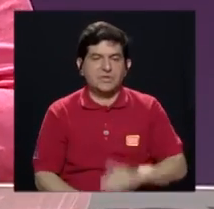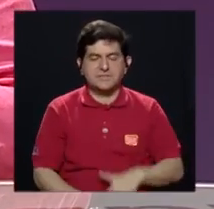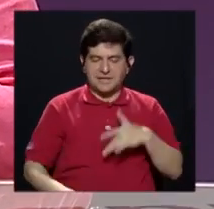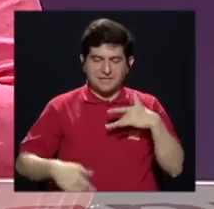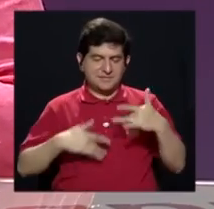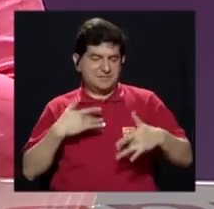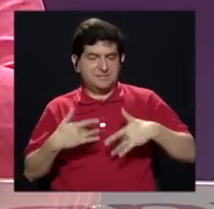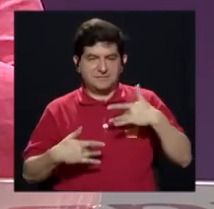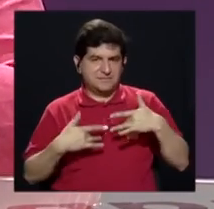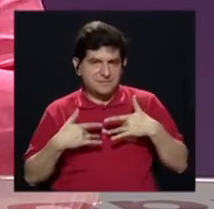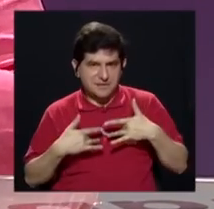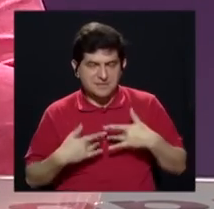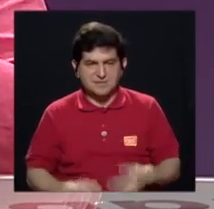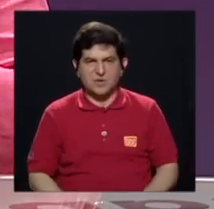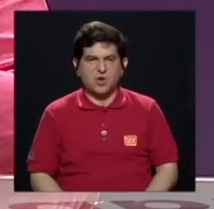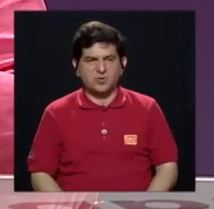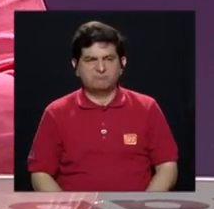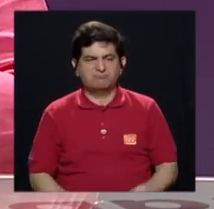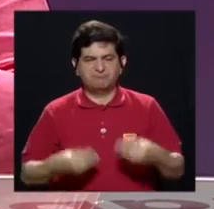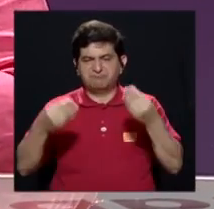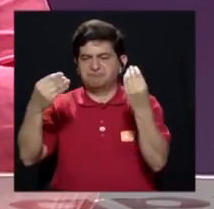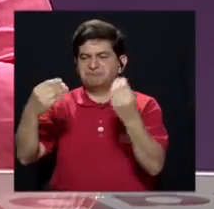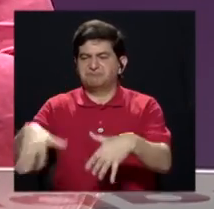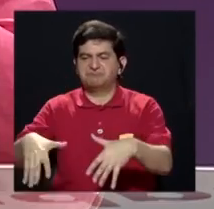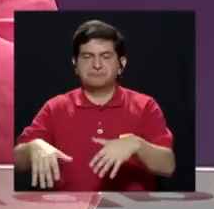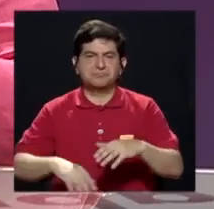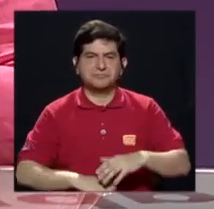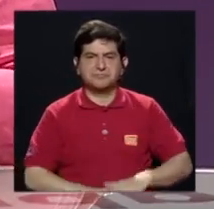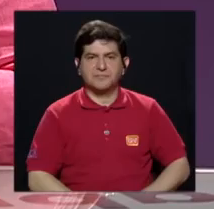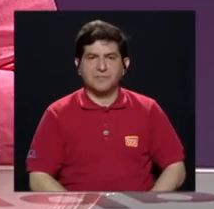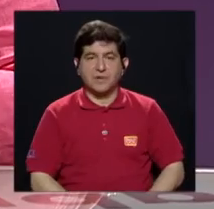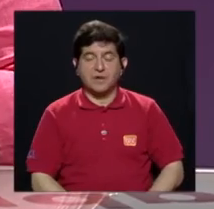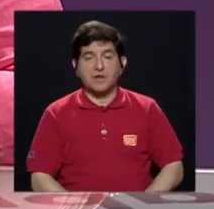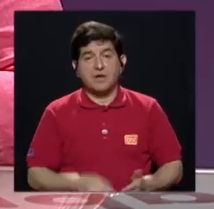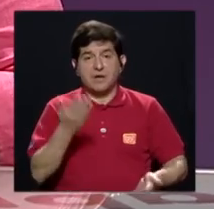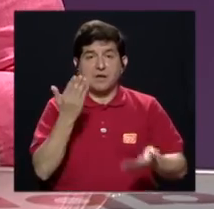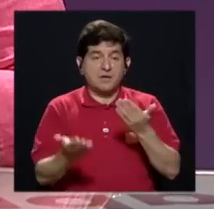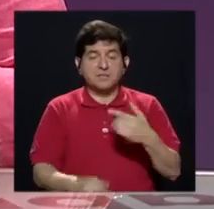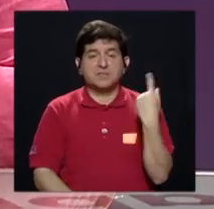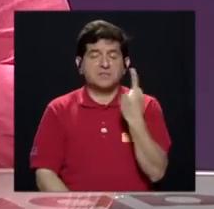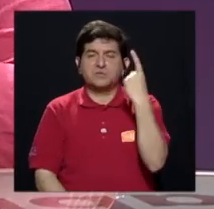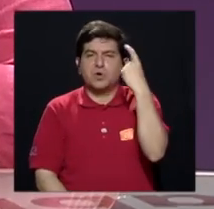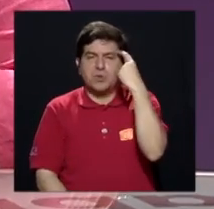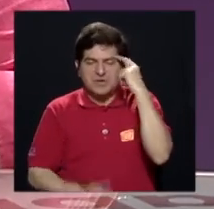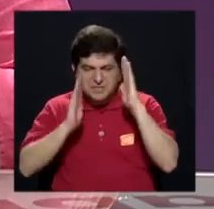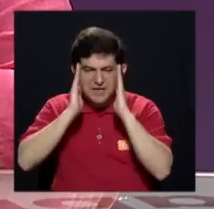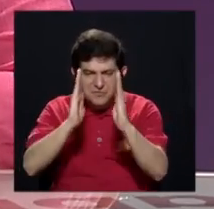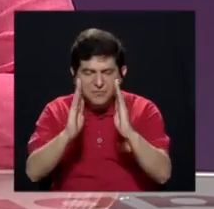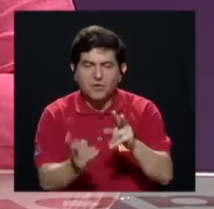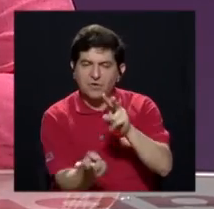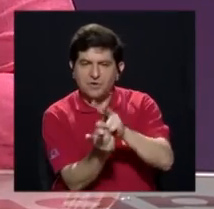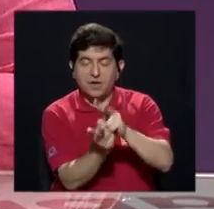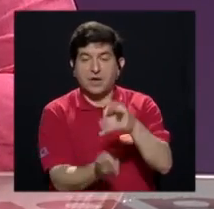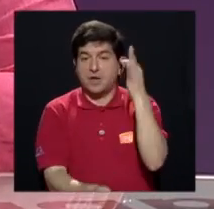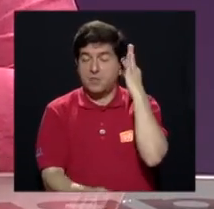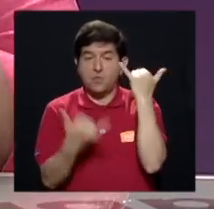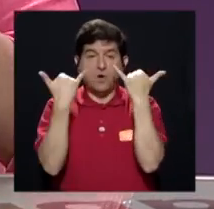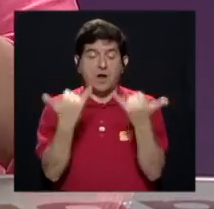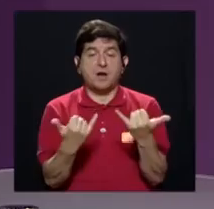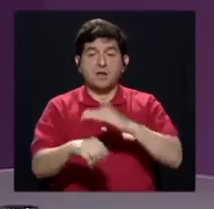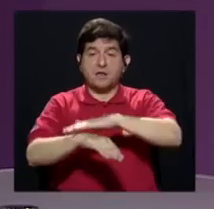sensibilidad sean se pierden del hecho de centrarnos en el coito entonces en el momento que la mujer queda embarazada